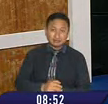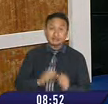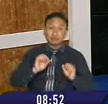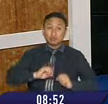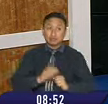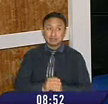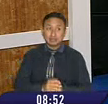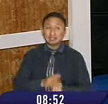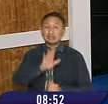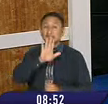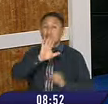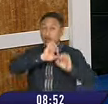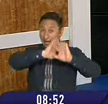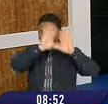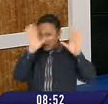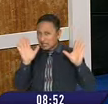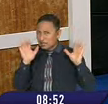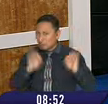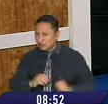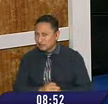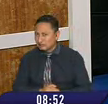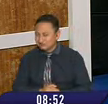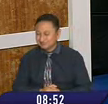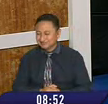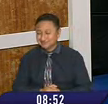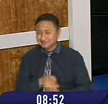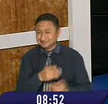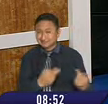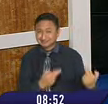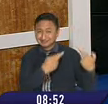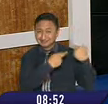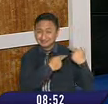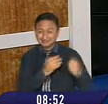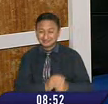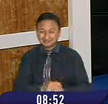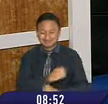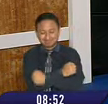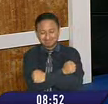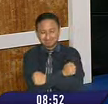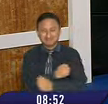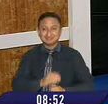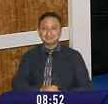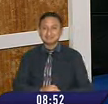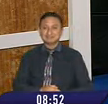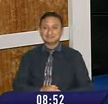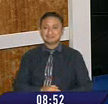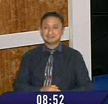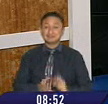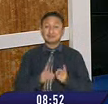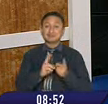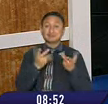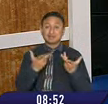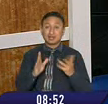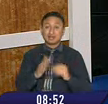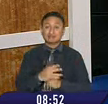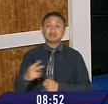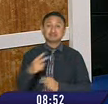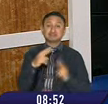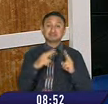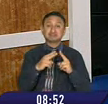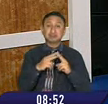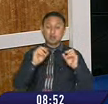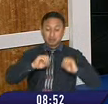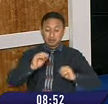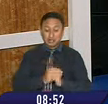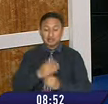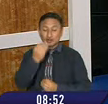tipo 5 de la mañana? Así que ahí te dejo la tarea. Adri, un abrazo grande. Muy bien, así vecinos, conocemos un poco más para nutrirnos